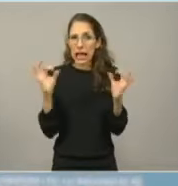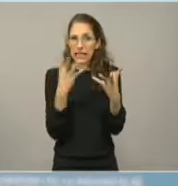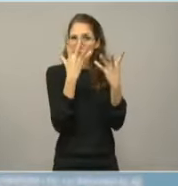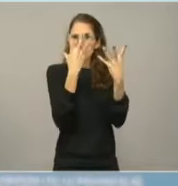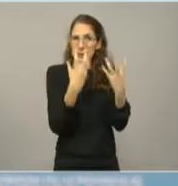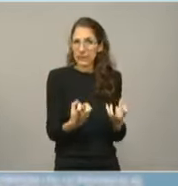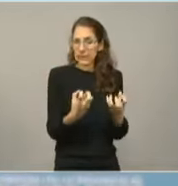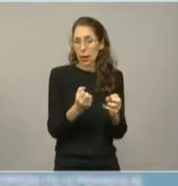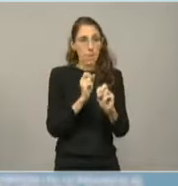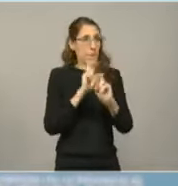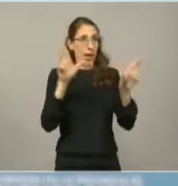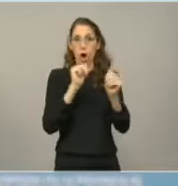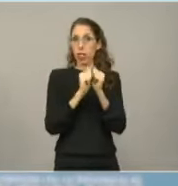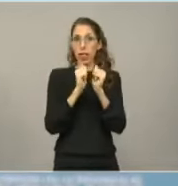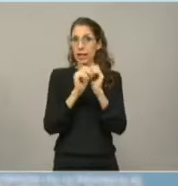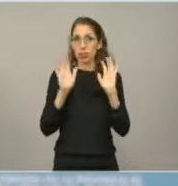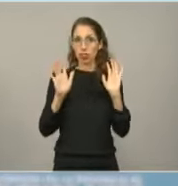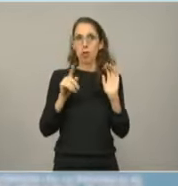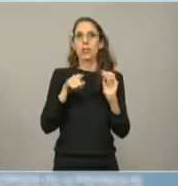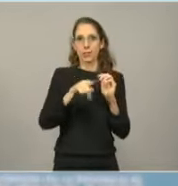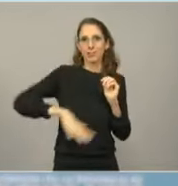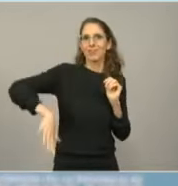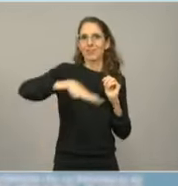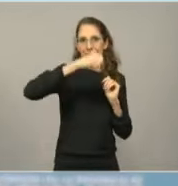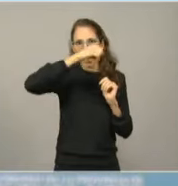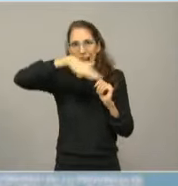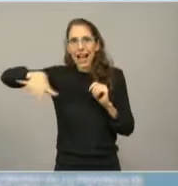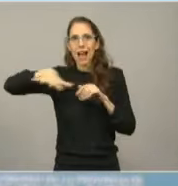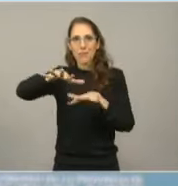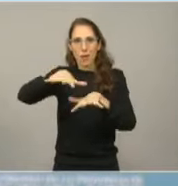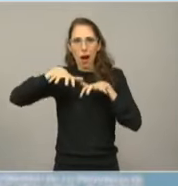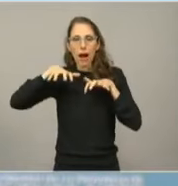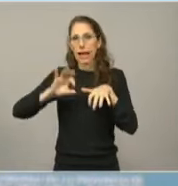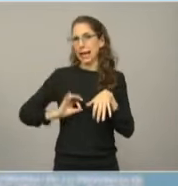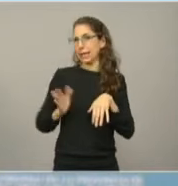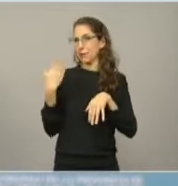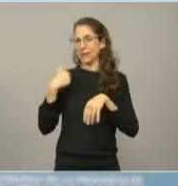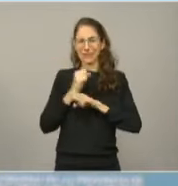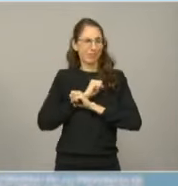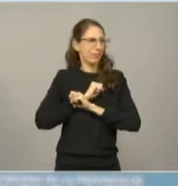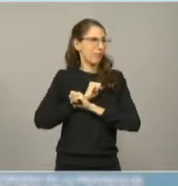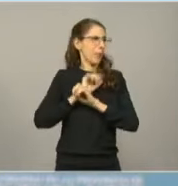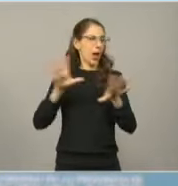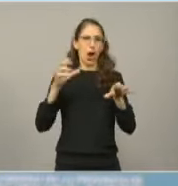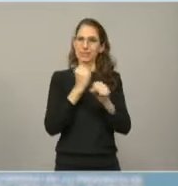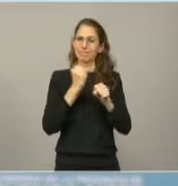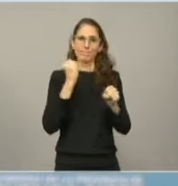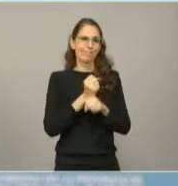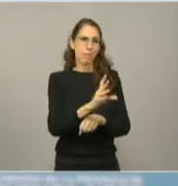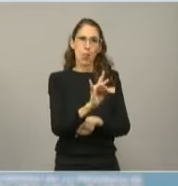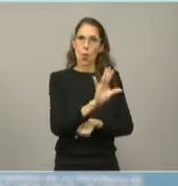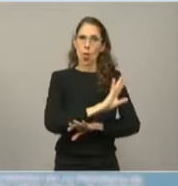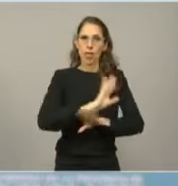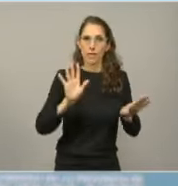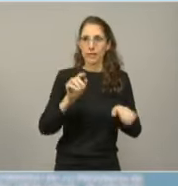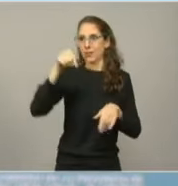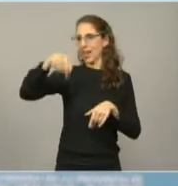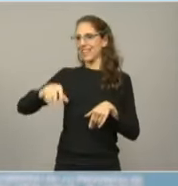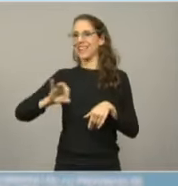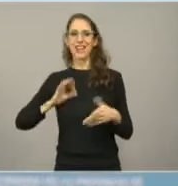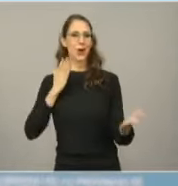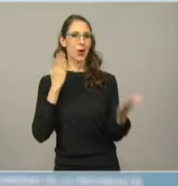los peores años de la historia para el sector primario en la Argentina y nuestra provincia con lo cual cuando sacamos el